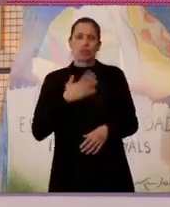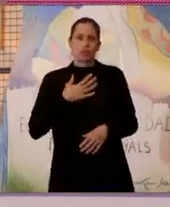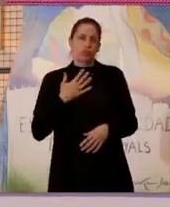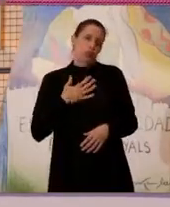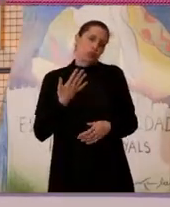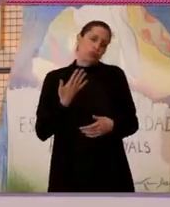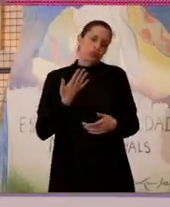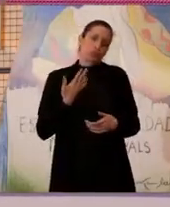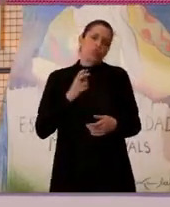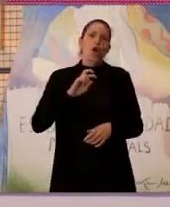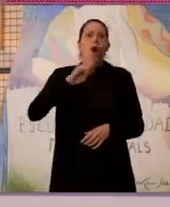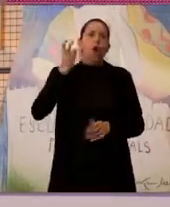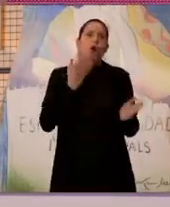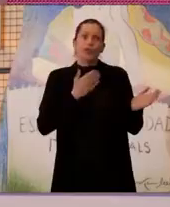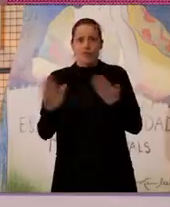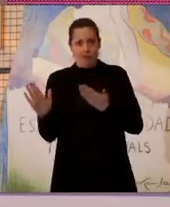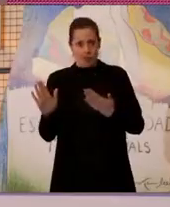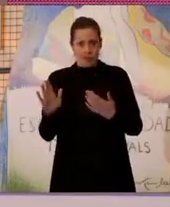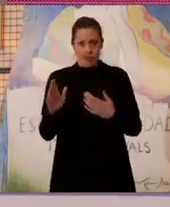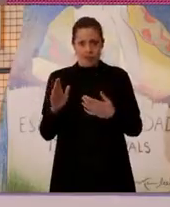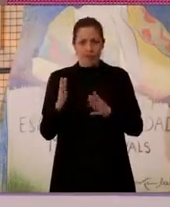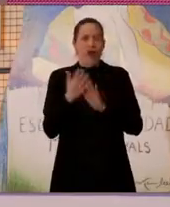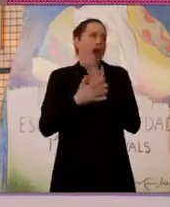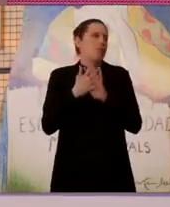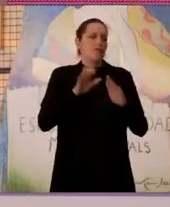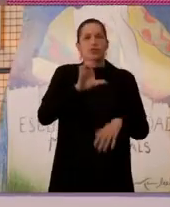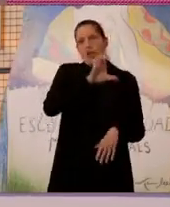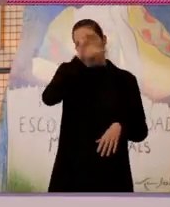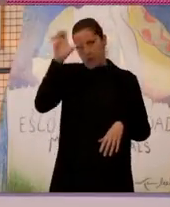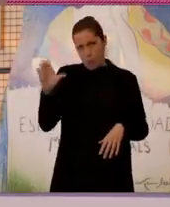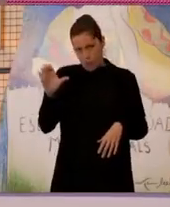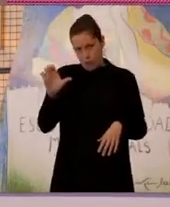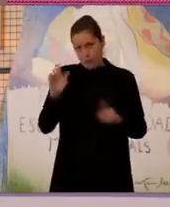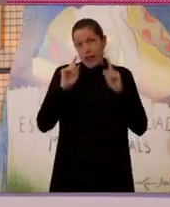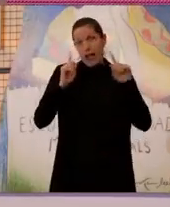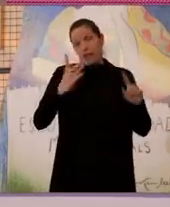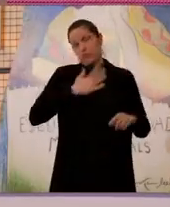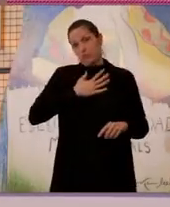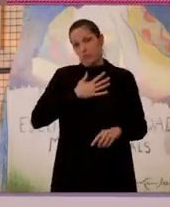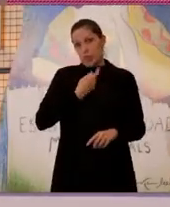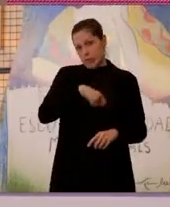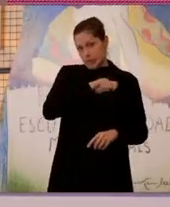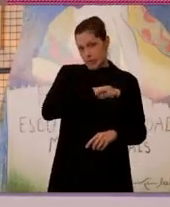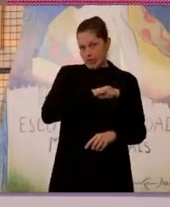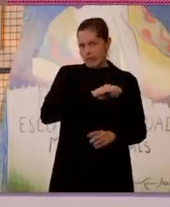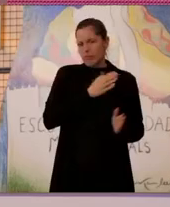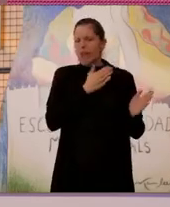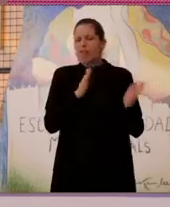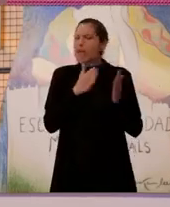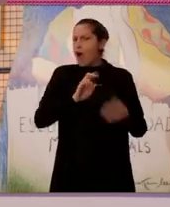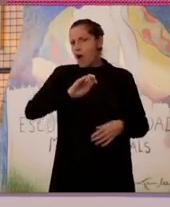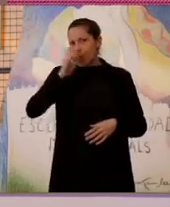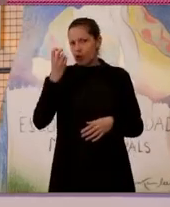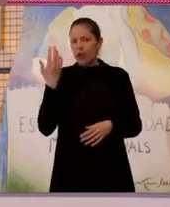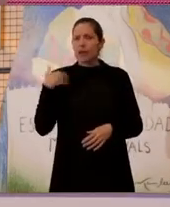occidental la Unión Europea y especialmente Pues en el caso nuestro en España no estamos en otra fase han pasado